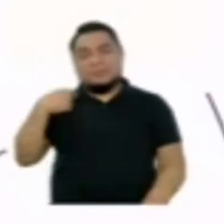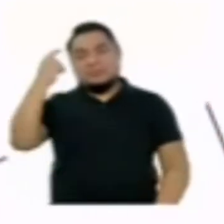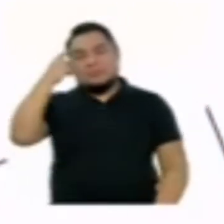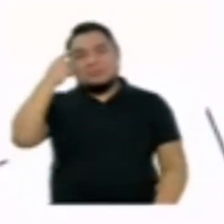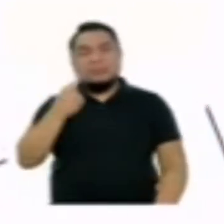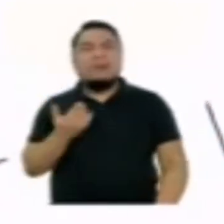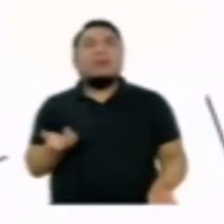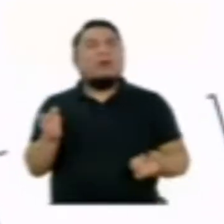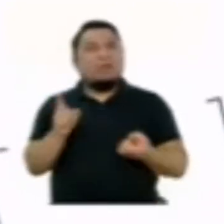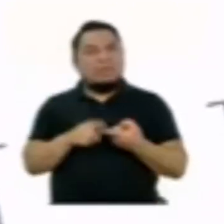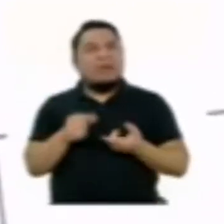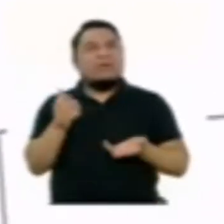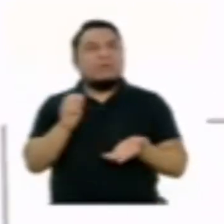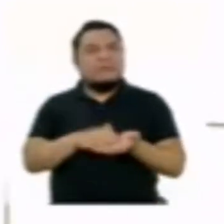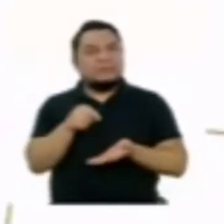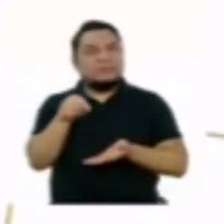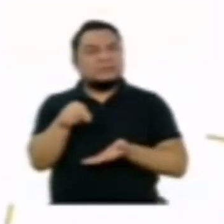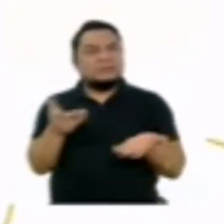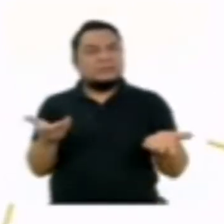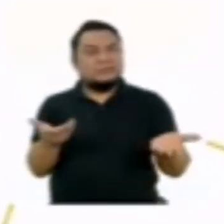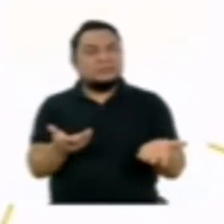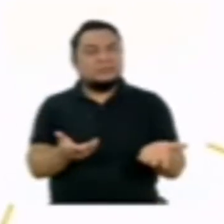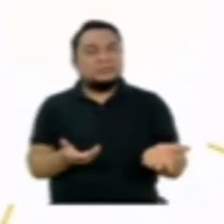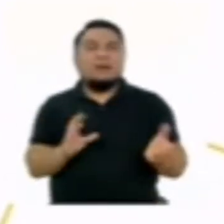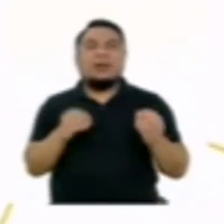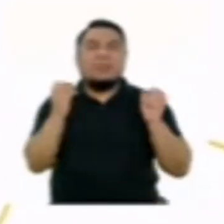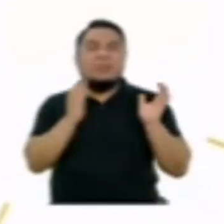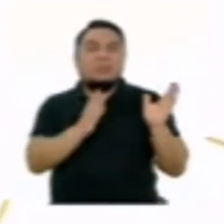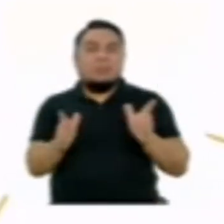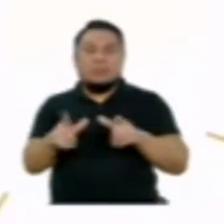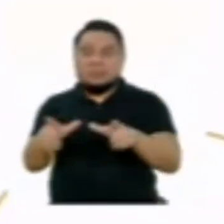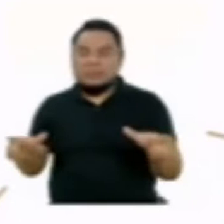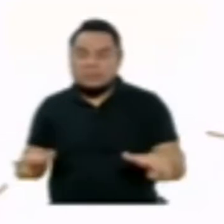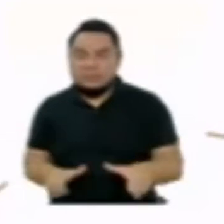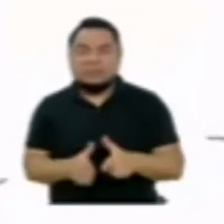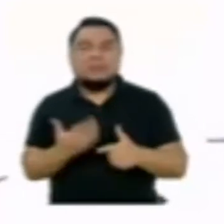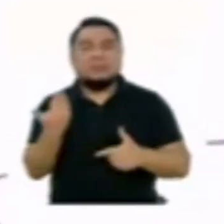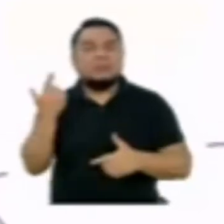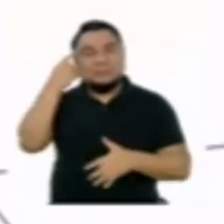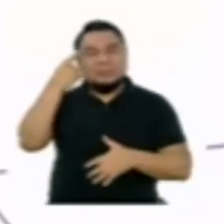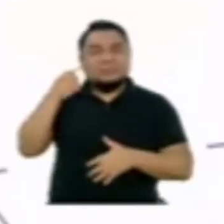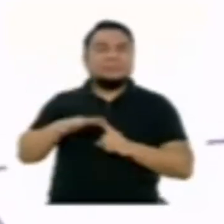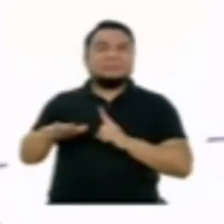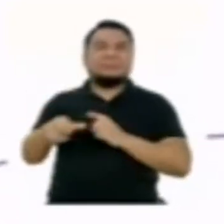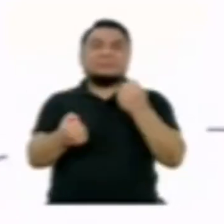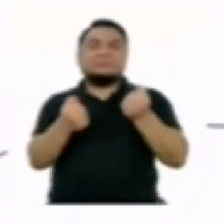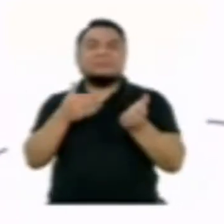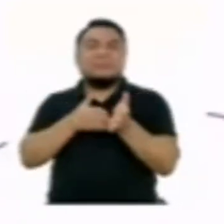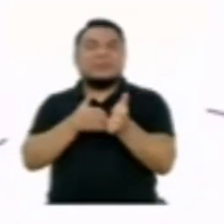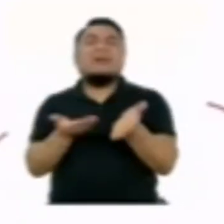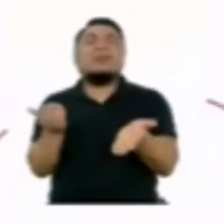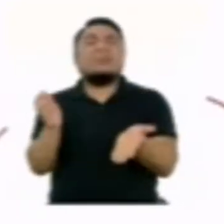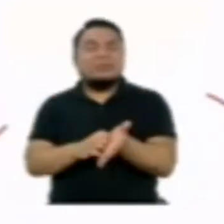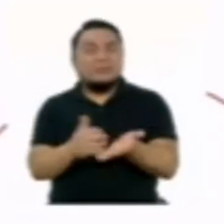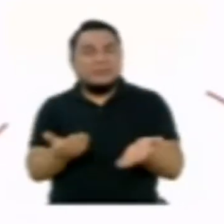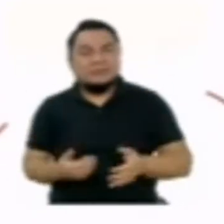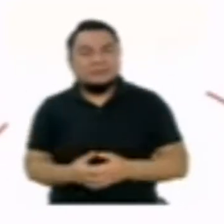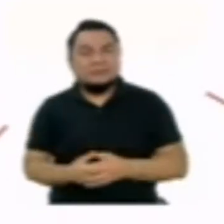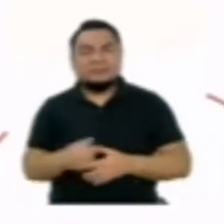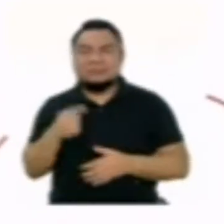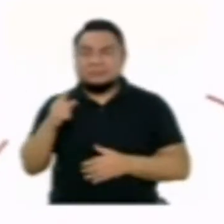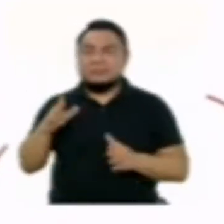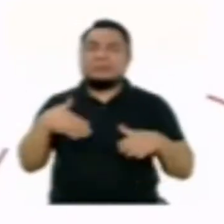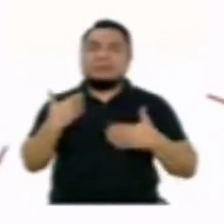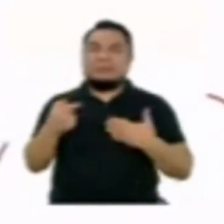hemos llegado a esta situación? ¿Cómo la organización de los espacios ha influido en el caos vehicular? ¿Cómo esto